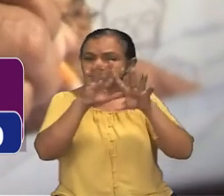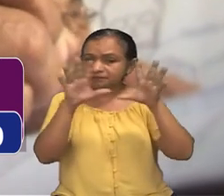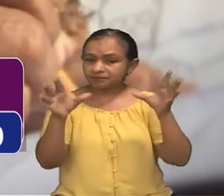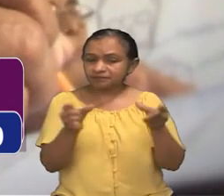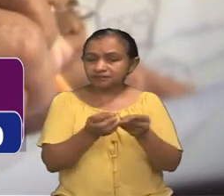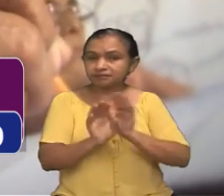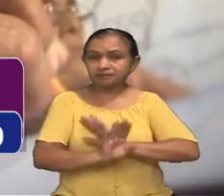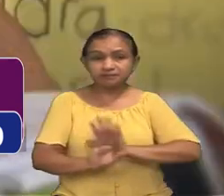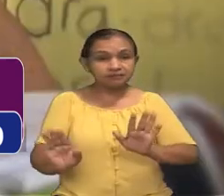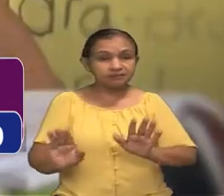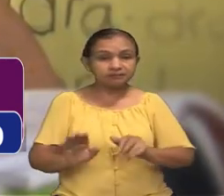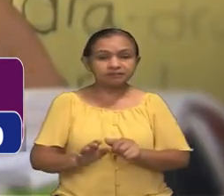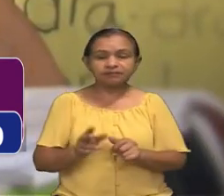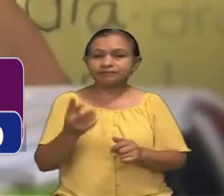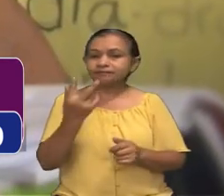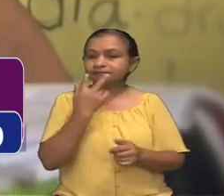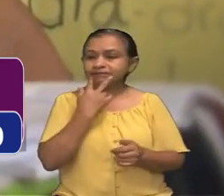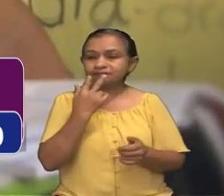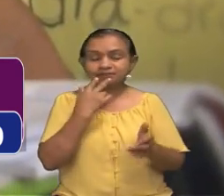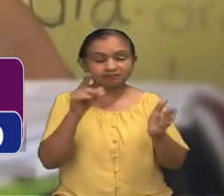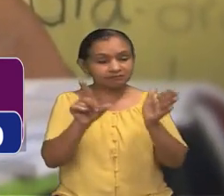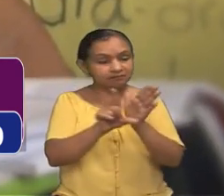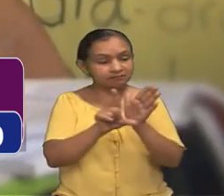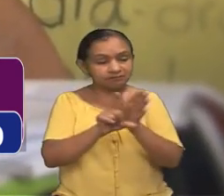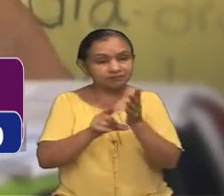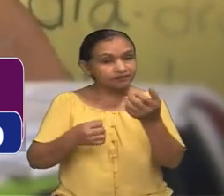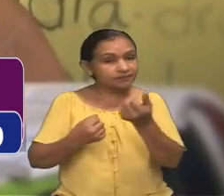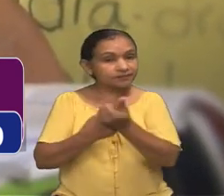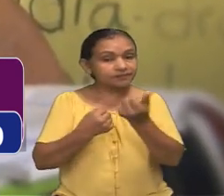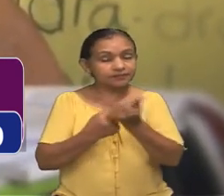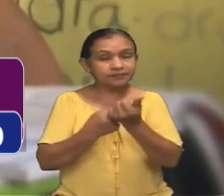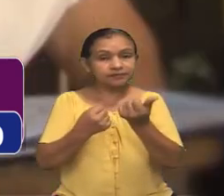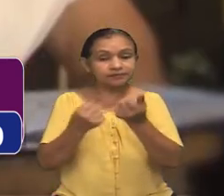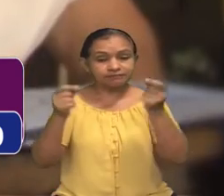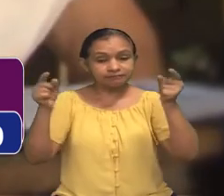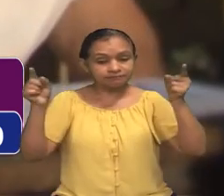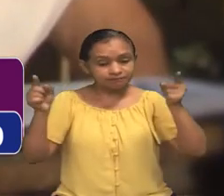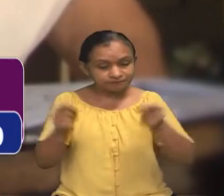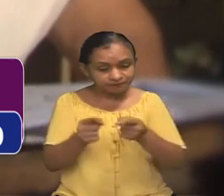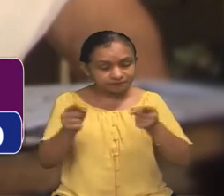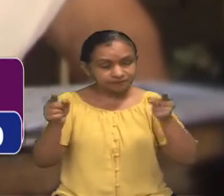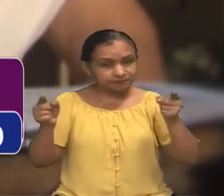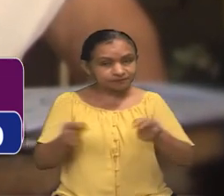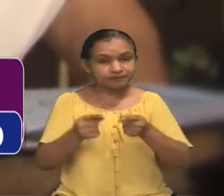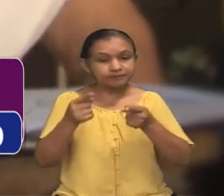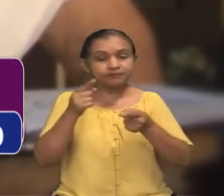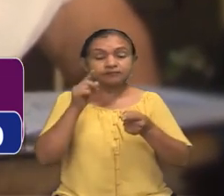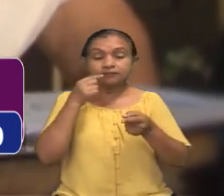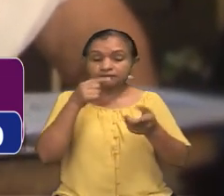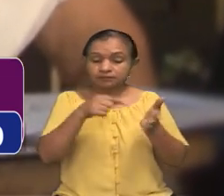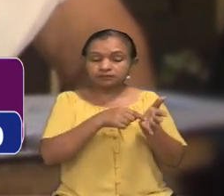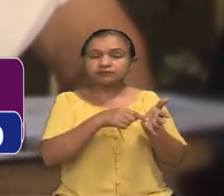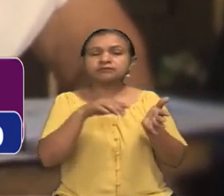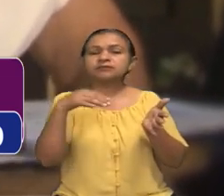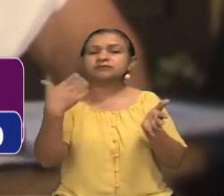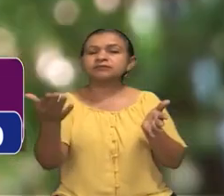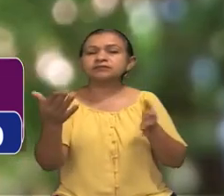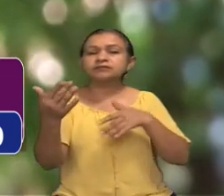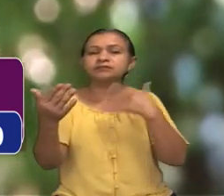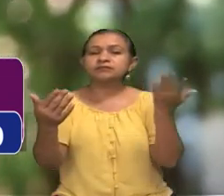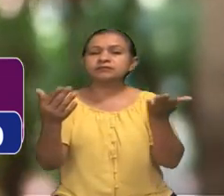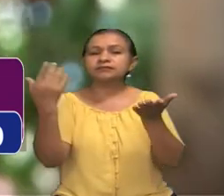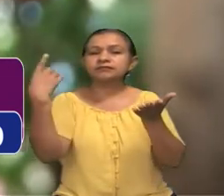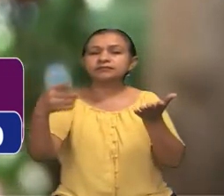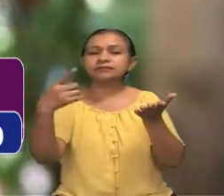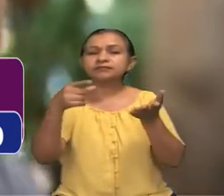pero no existían leyes secundarias que taxativamente contemplaran cuáles son esos derechos.